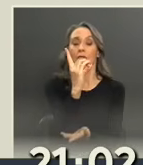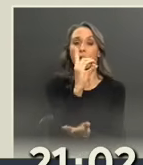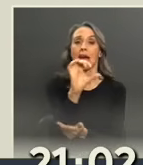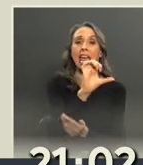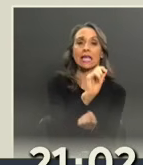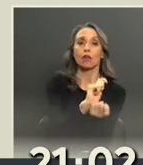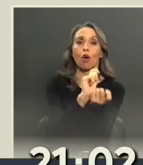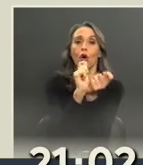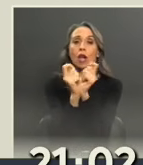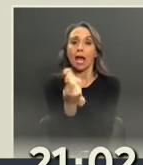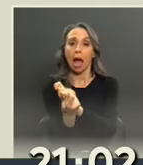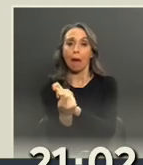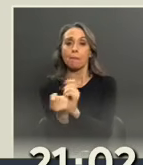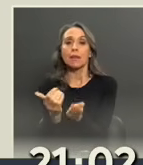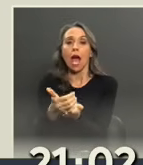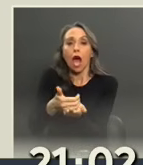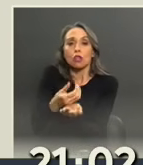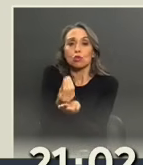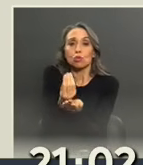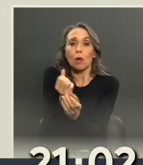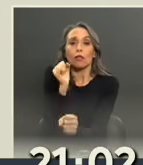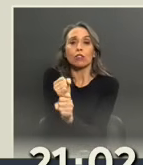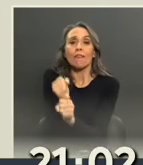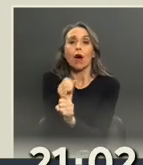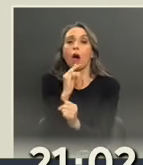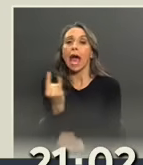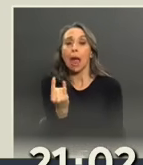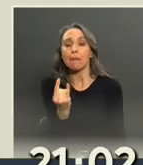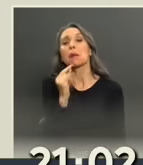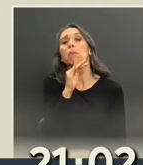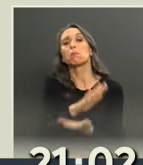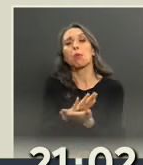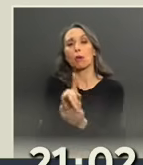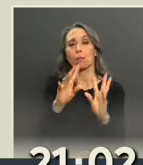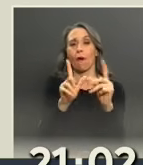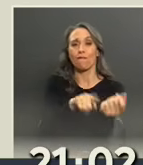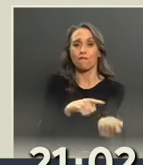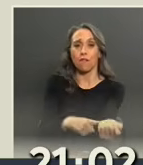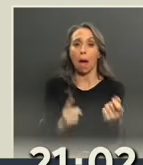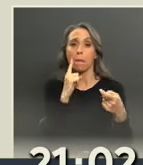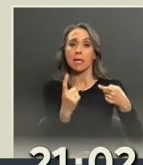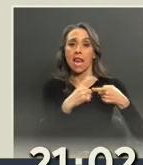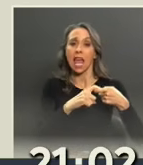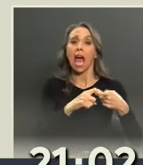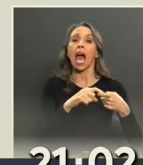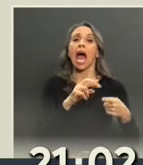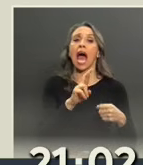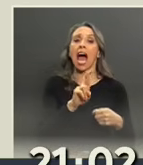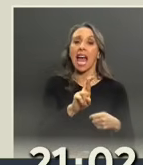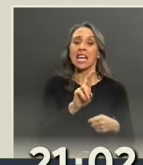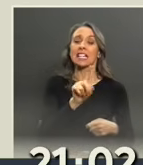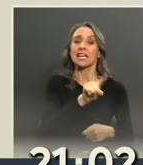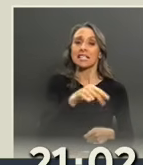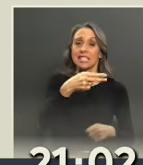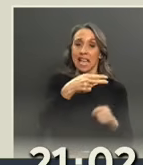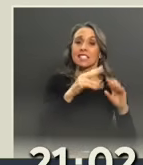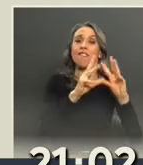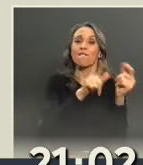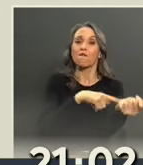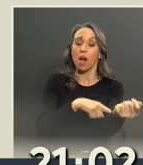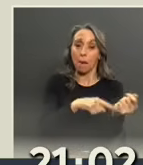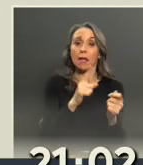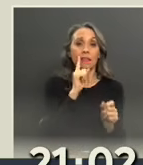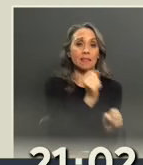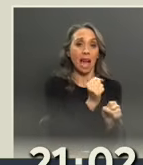hacia un ingreso laboral de emergencia. Si un integrante de una familia que pertenece al Registro Social de Hogares encuentra trabajo formal y cotiza,